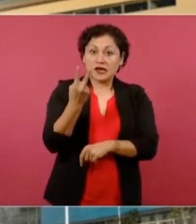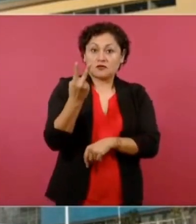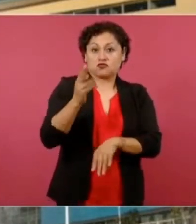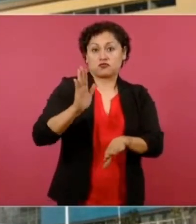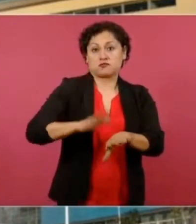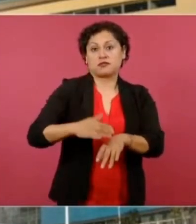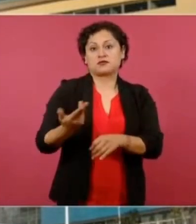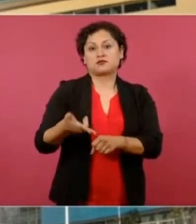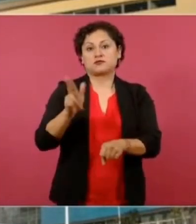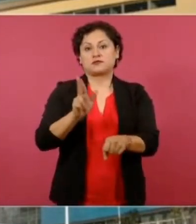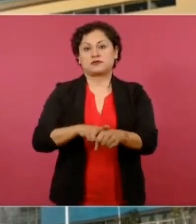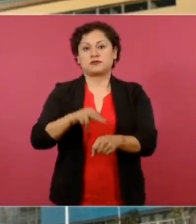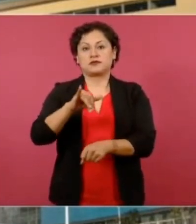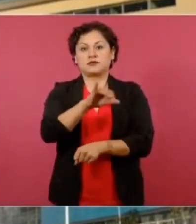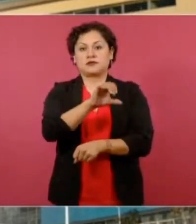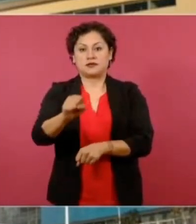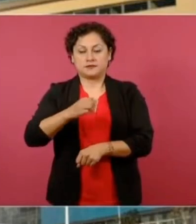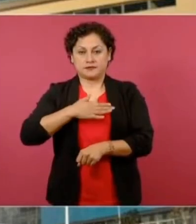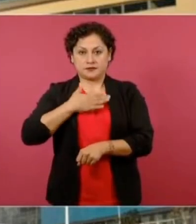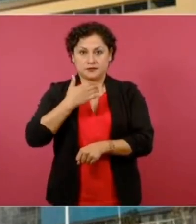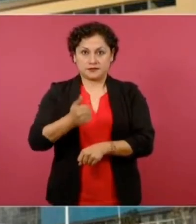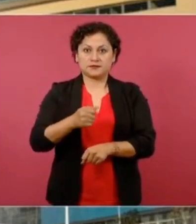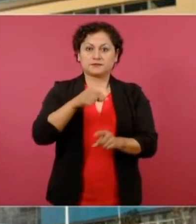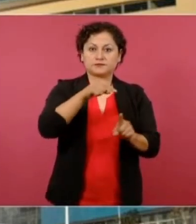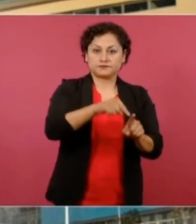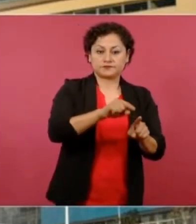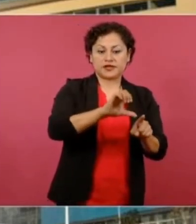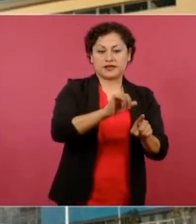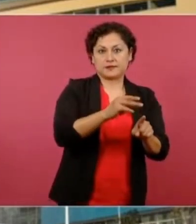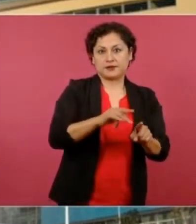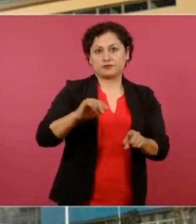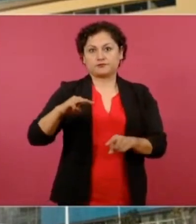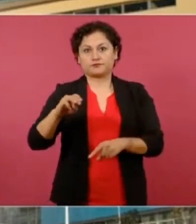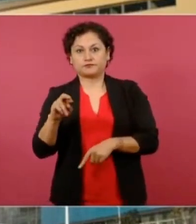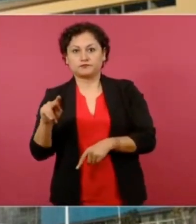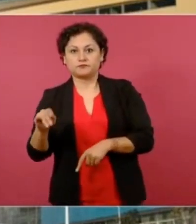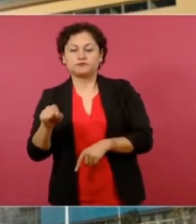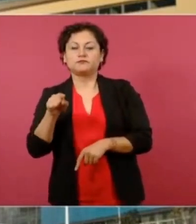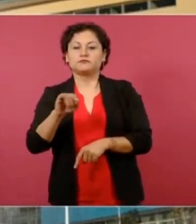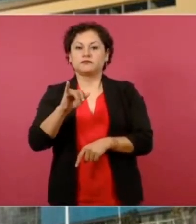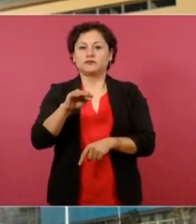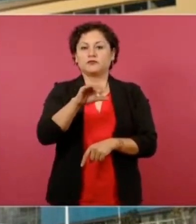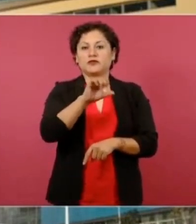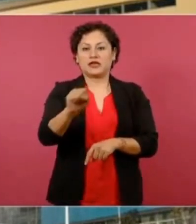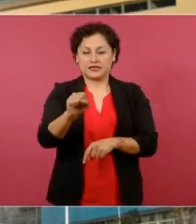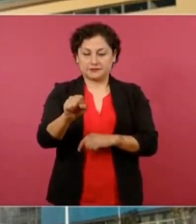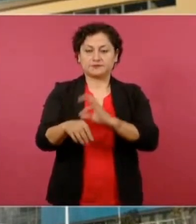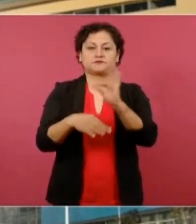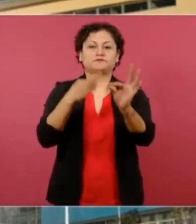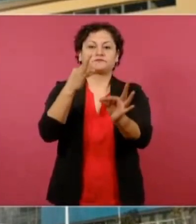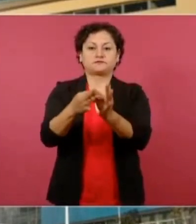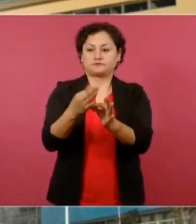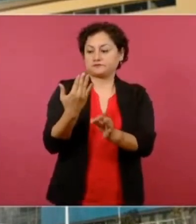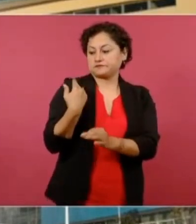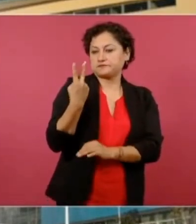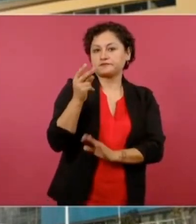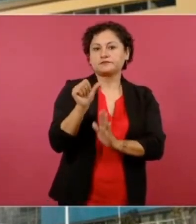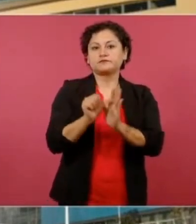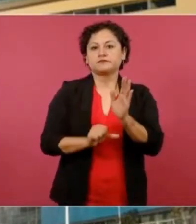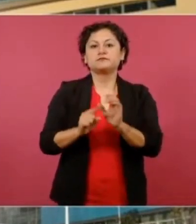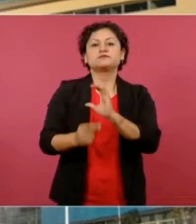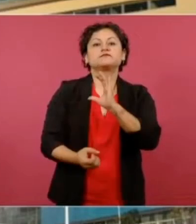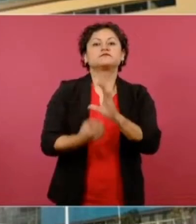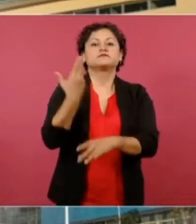Bienestar, el de Arantepecua y Maruata, y el Seguro Social concluyó y puso en operaciones hace apenas 2 meses el